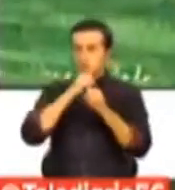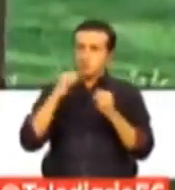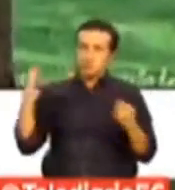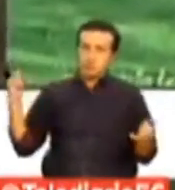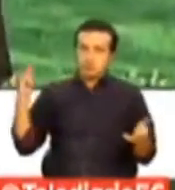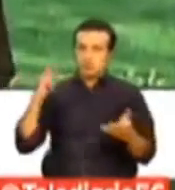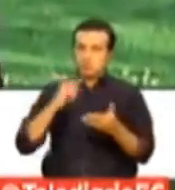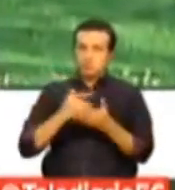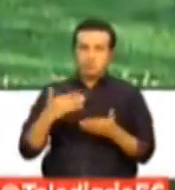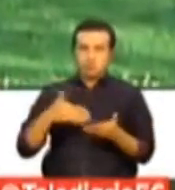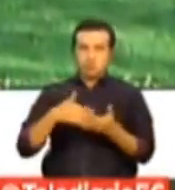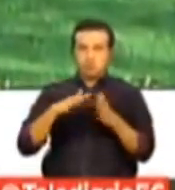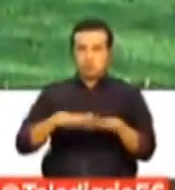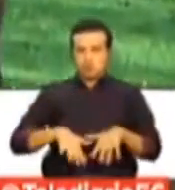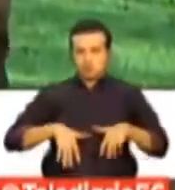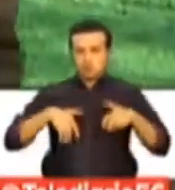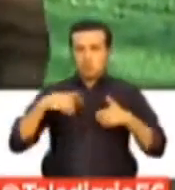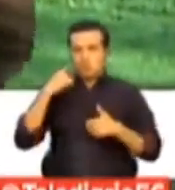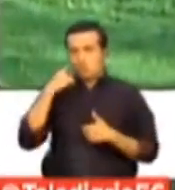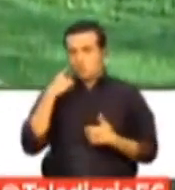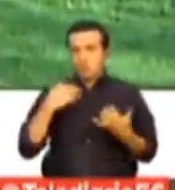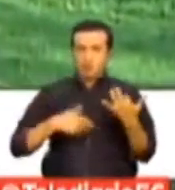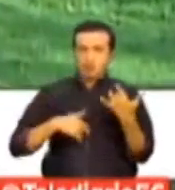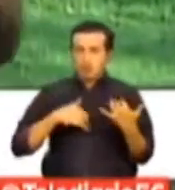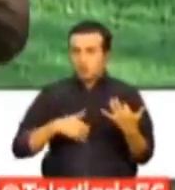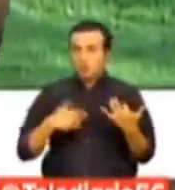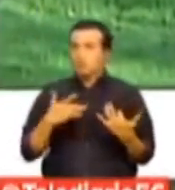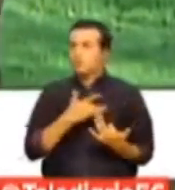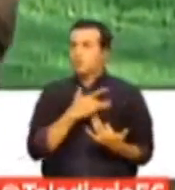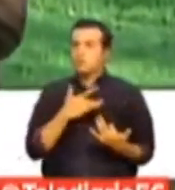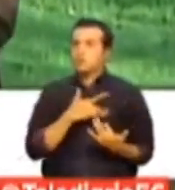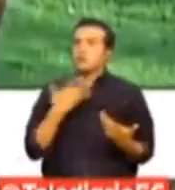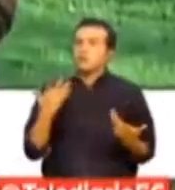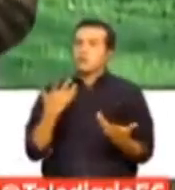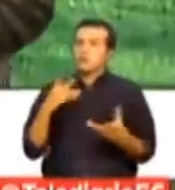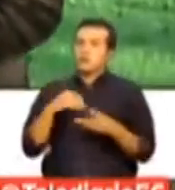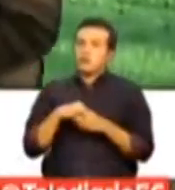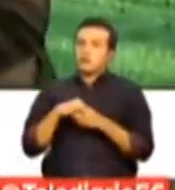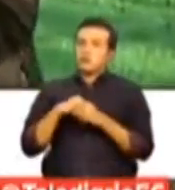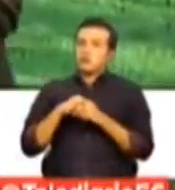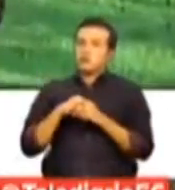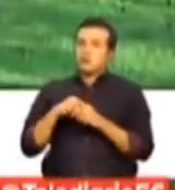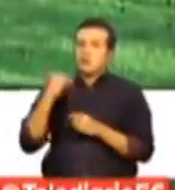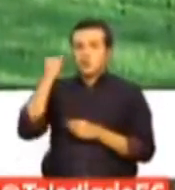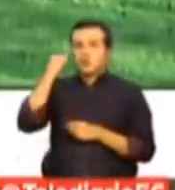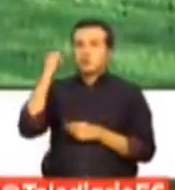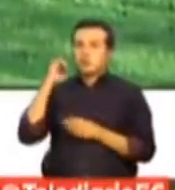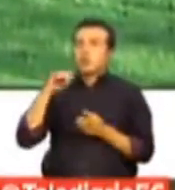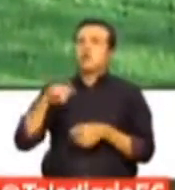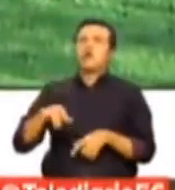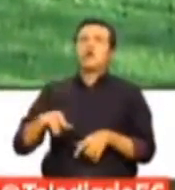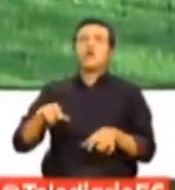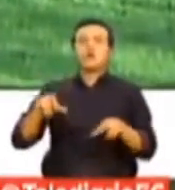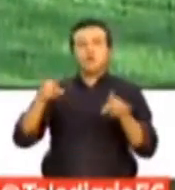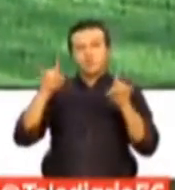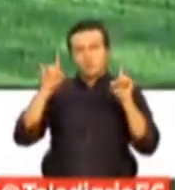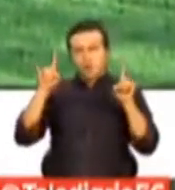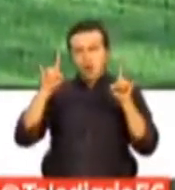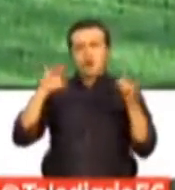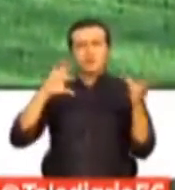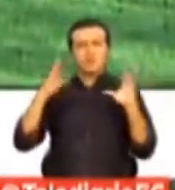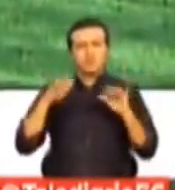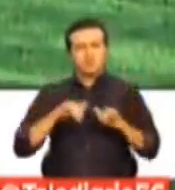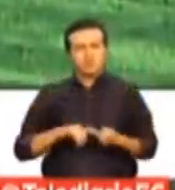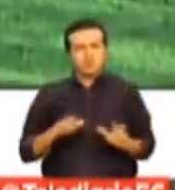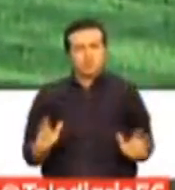¿no? Y directo acá a la concha a hacer las pruebas de sonido. ¿Cómo te sientes de formar parte de esta iniciativa Rock Revolución, que al mismo tiempo